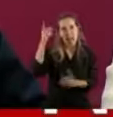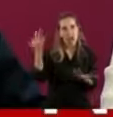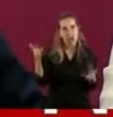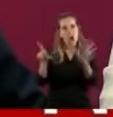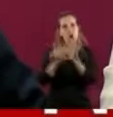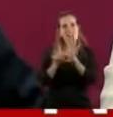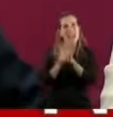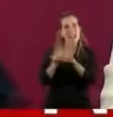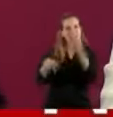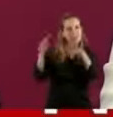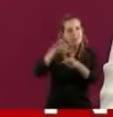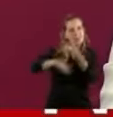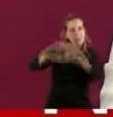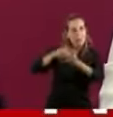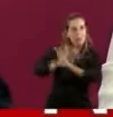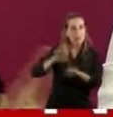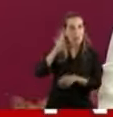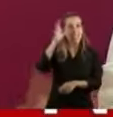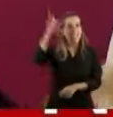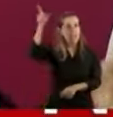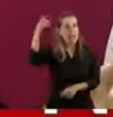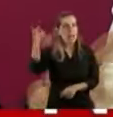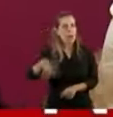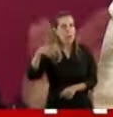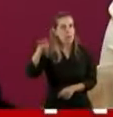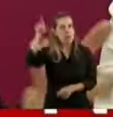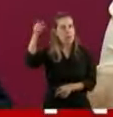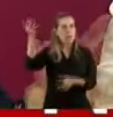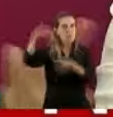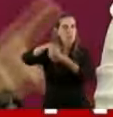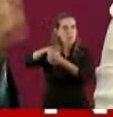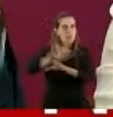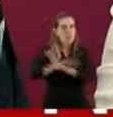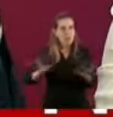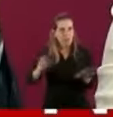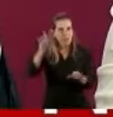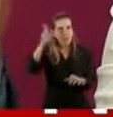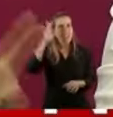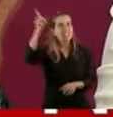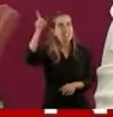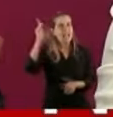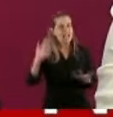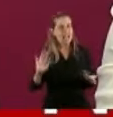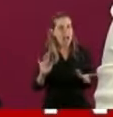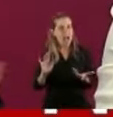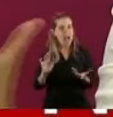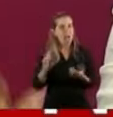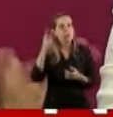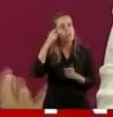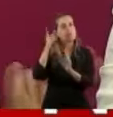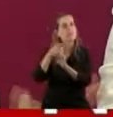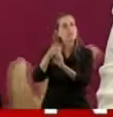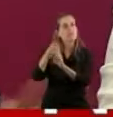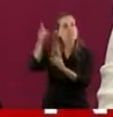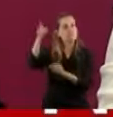Italia con la ley de mafias, era fundamentalmente decirte, no, vos sos parte de aquí, vos te vas con todo el delito de asociación